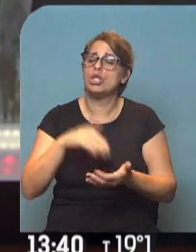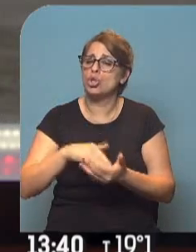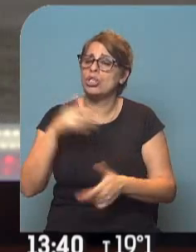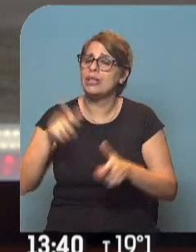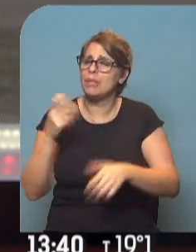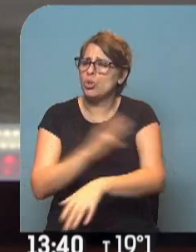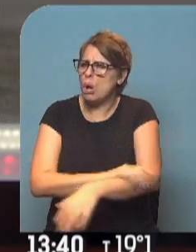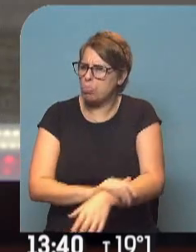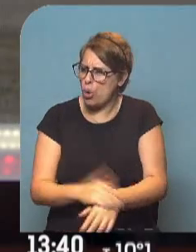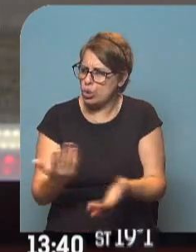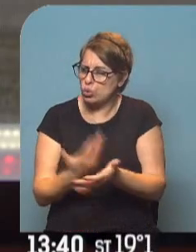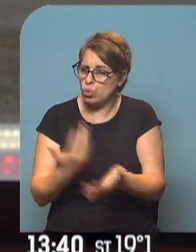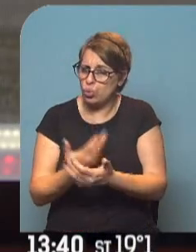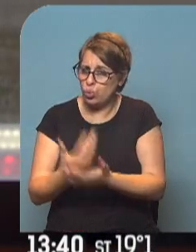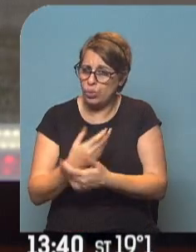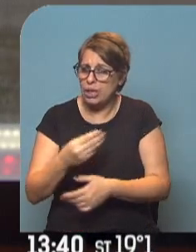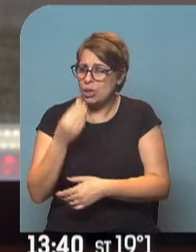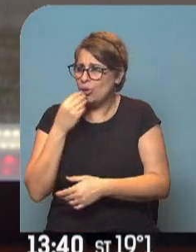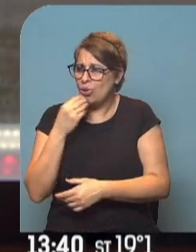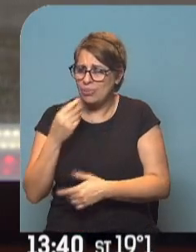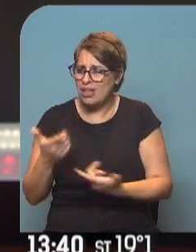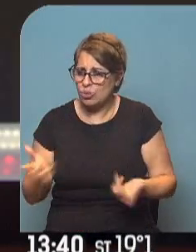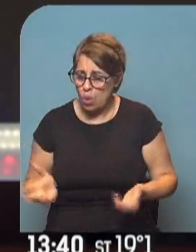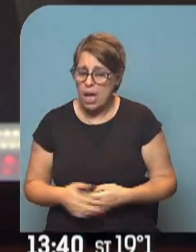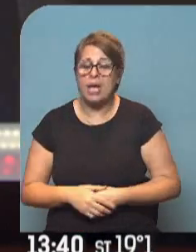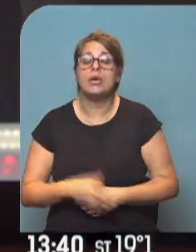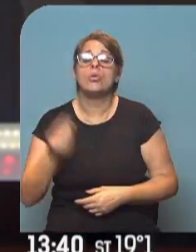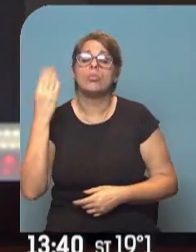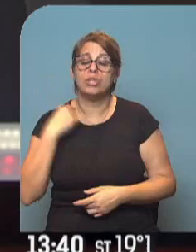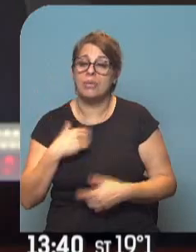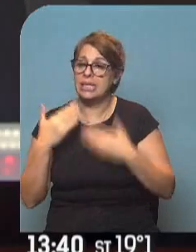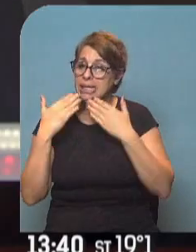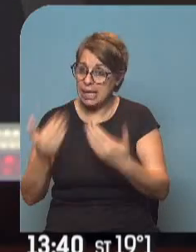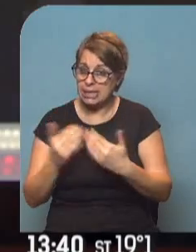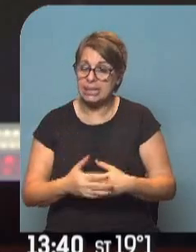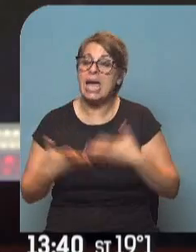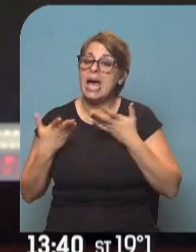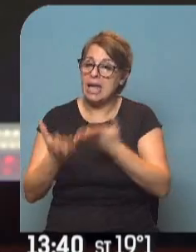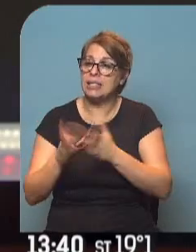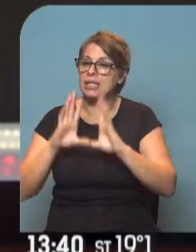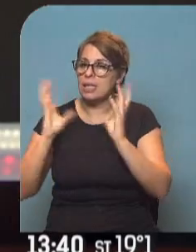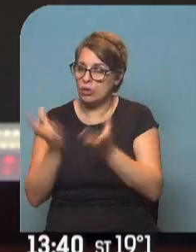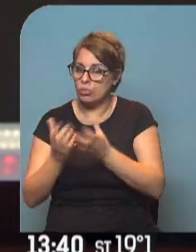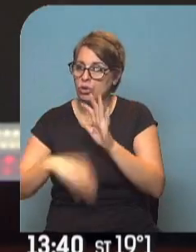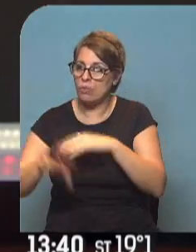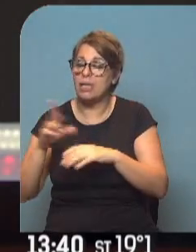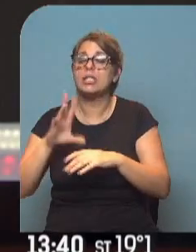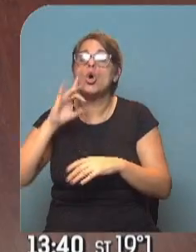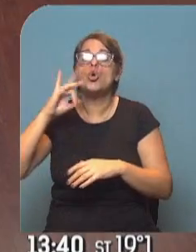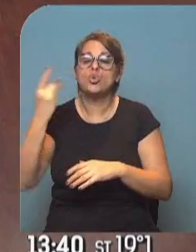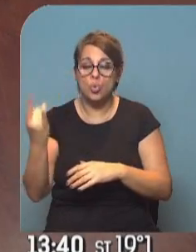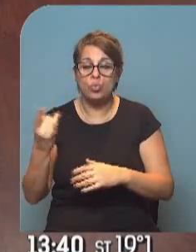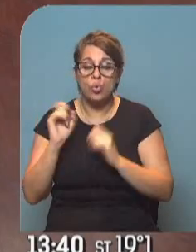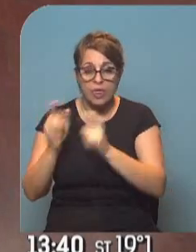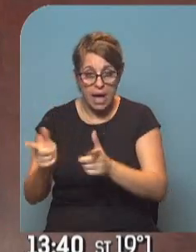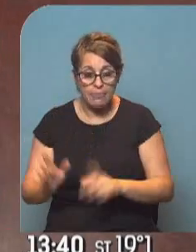pasan mal, comen mal y salteado. Esta es una realidad, y muchas veces gracias a la asistencia internacional, sobre todo de Naciones Unidas.